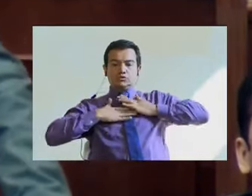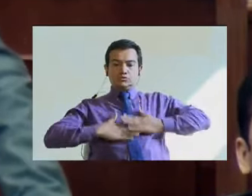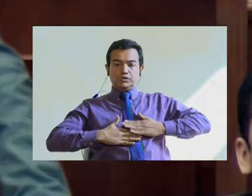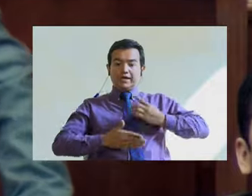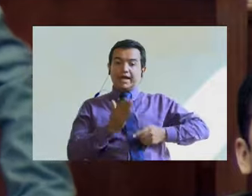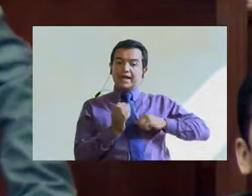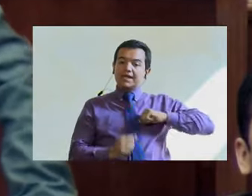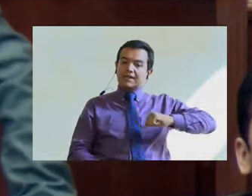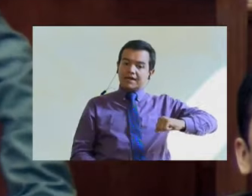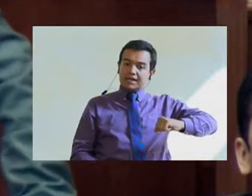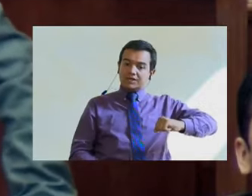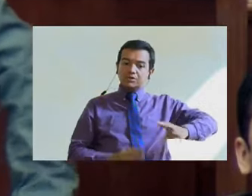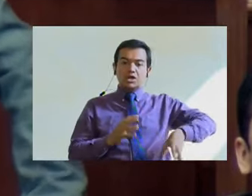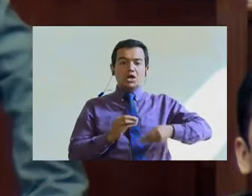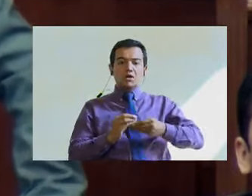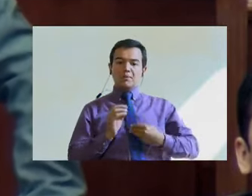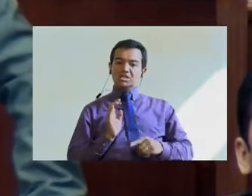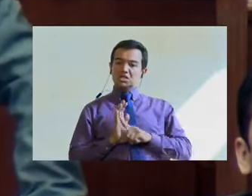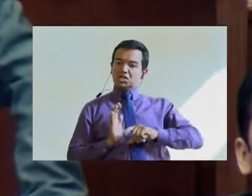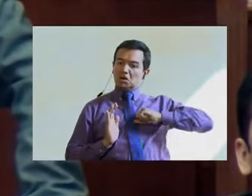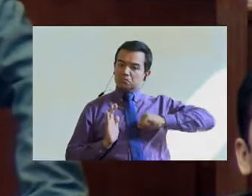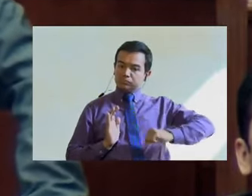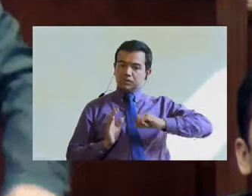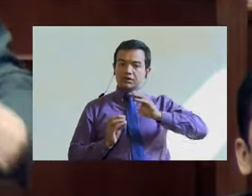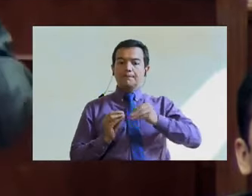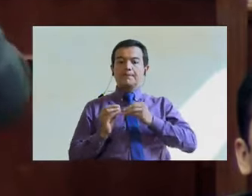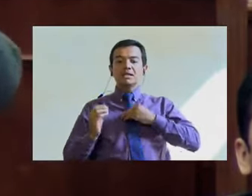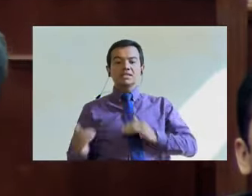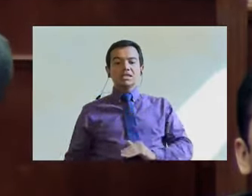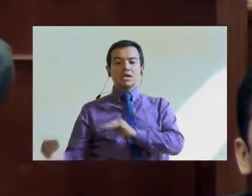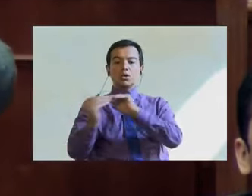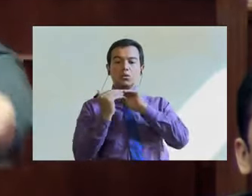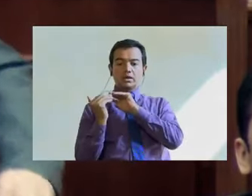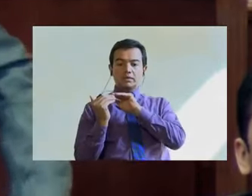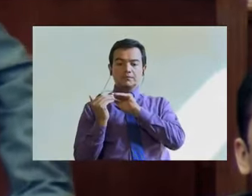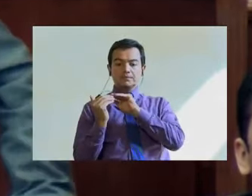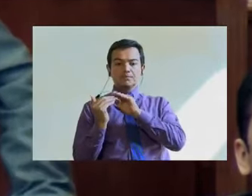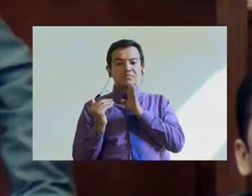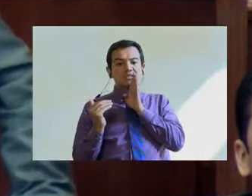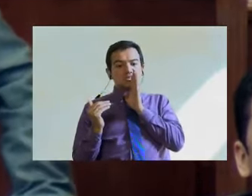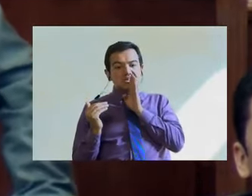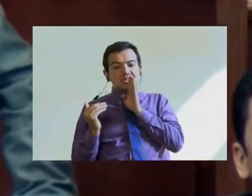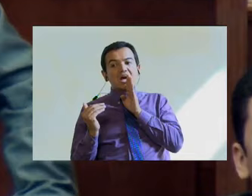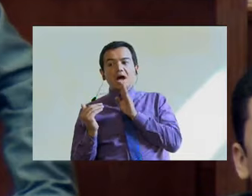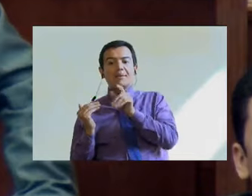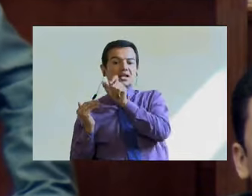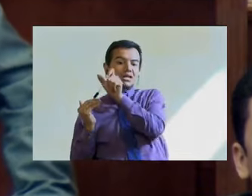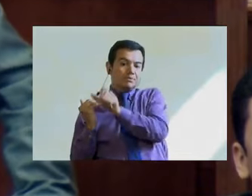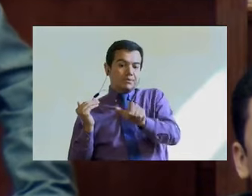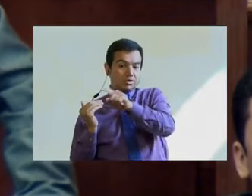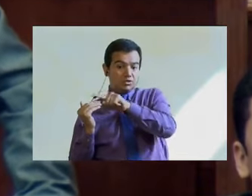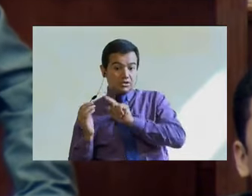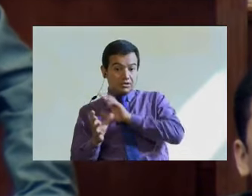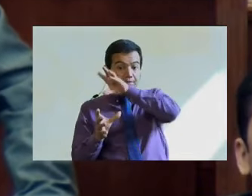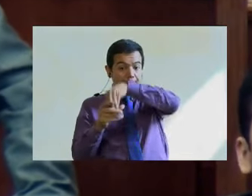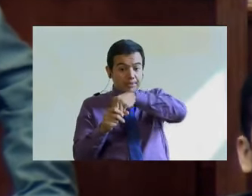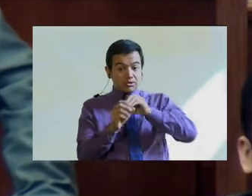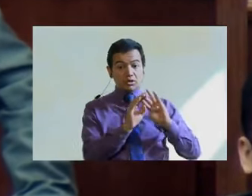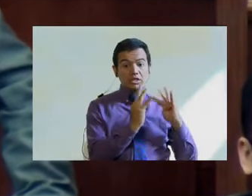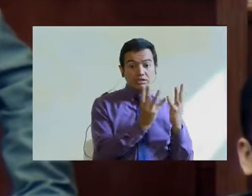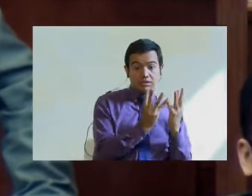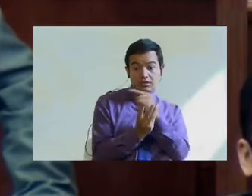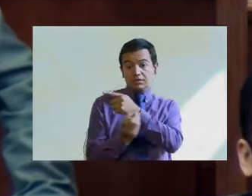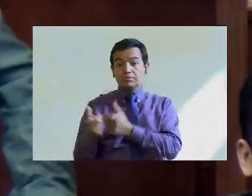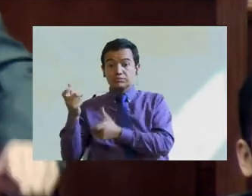derechos de legitimidad de igualdad no solo para los aforados constitucionales sino para la